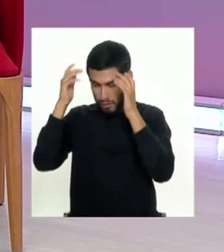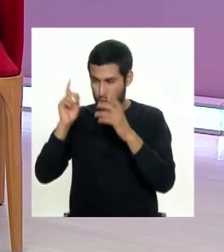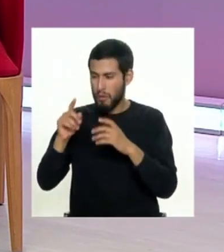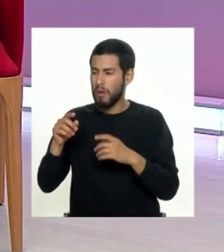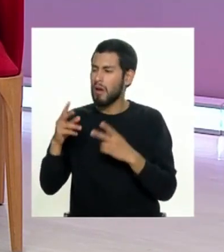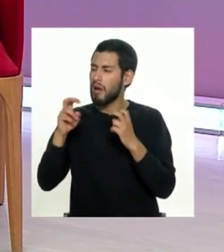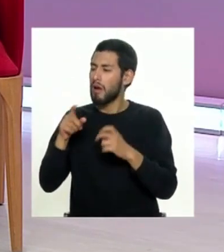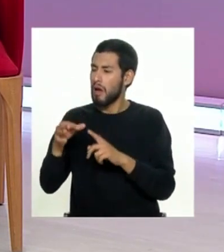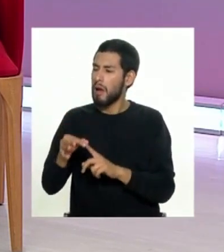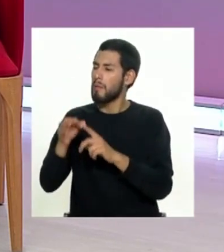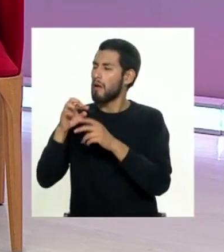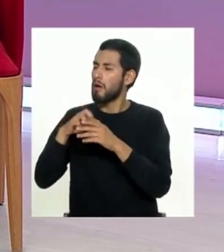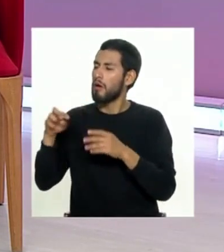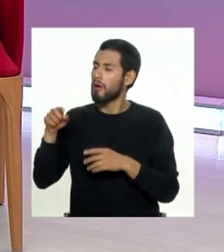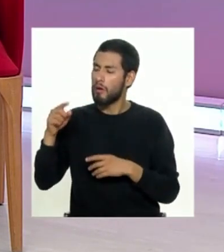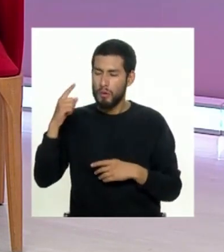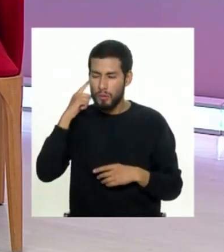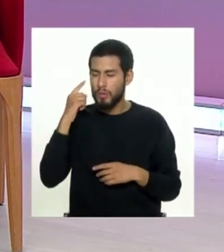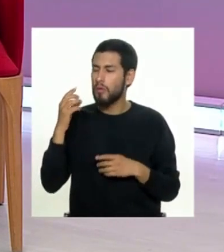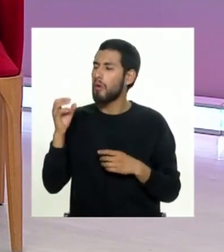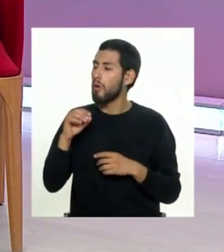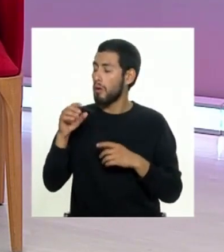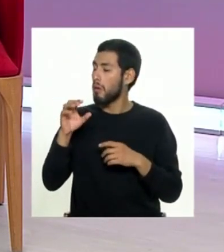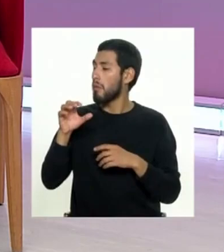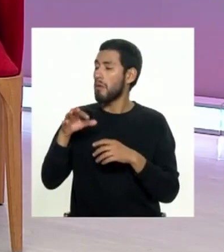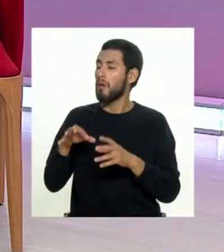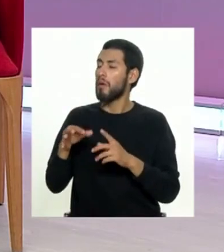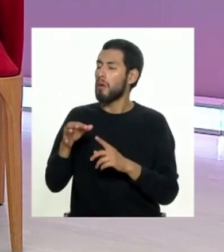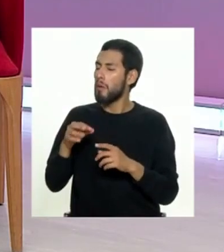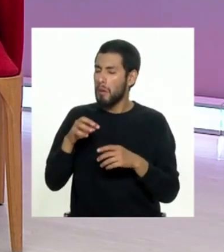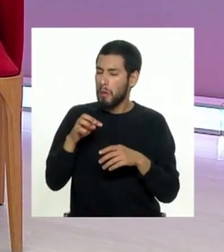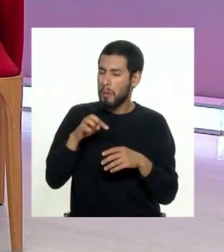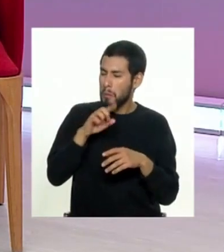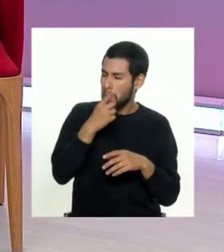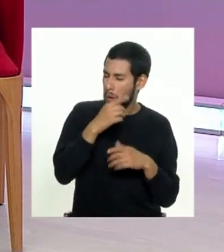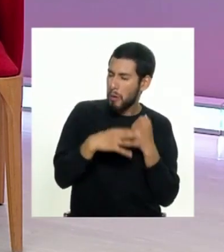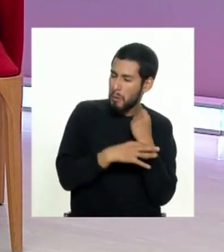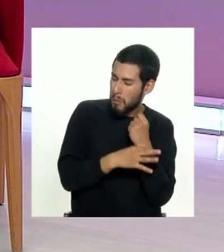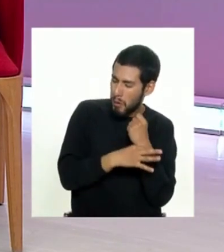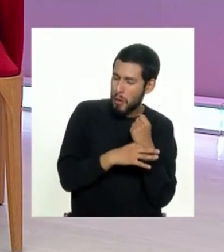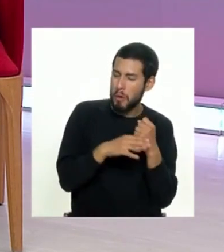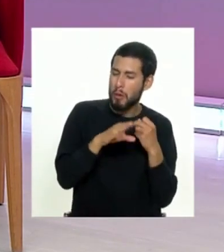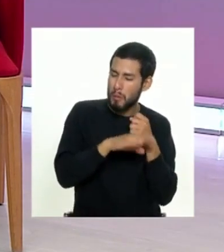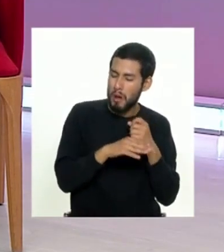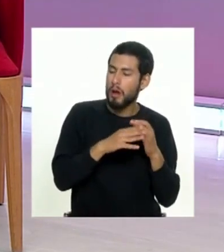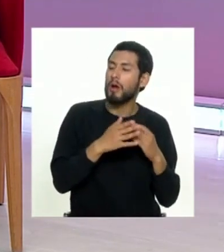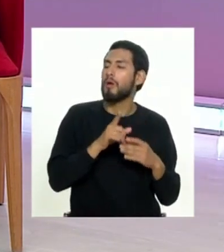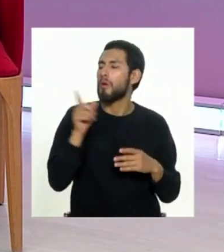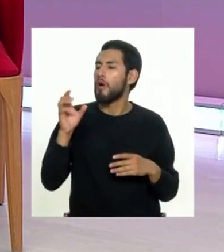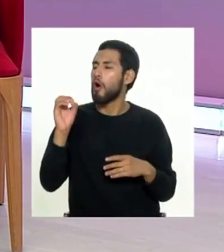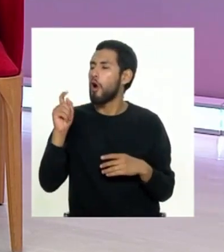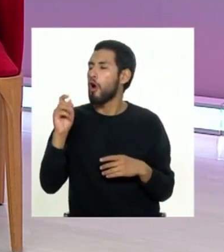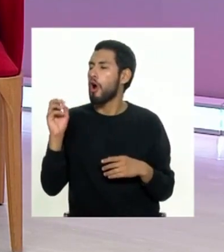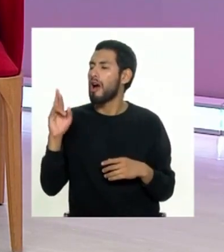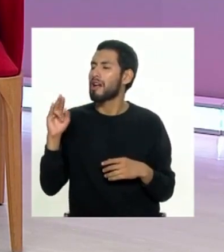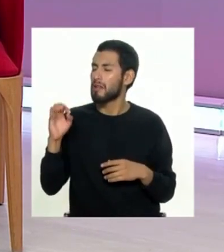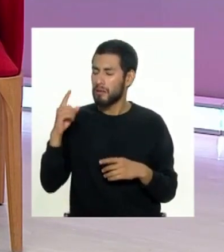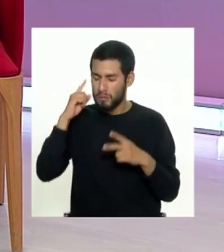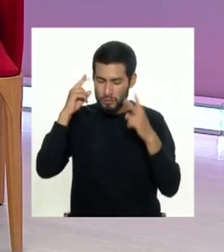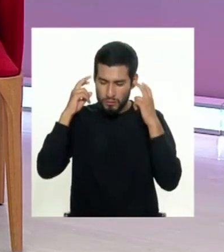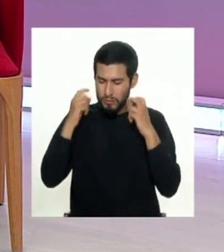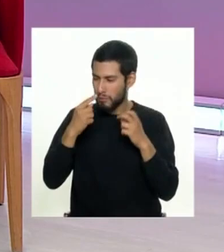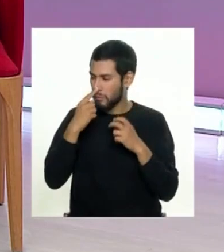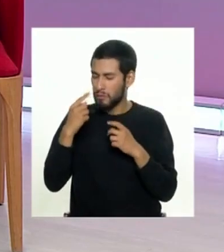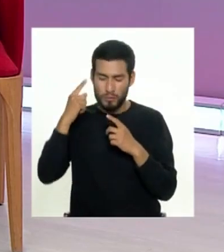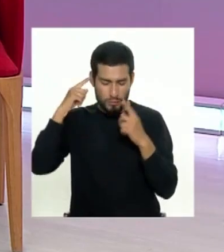ver como especialista, o ha sido captado por un médico primario en cualquier parte de nuestro país y lo manda a un otorrino. ¿Qué es lo que debo de hacer cuando hay